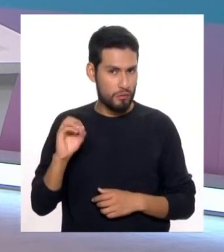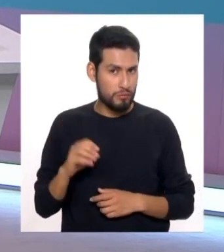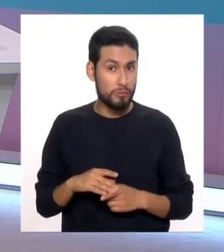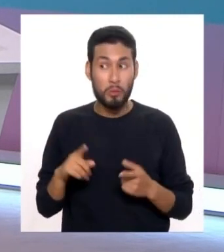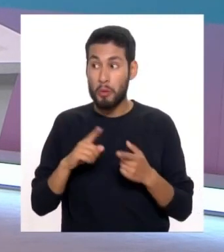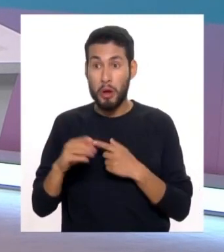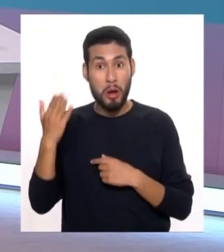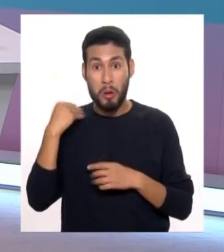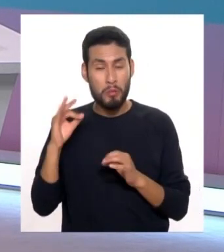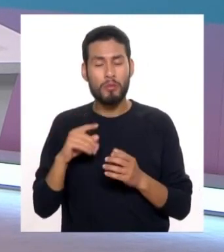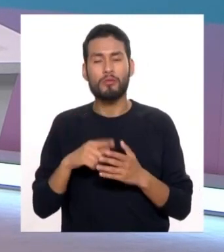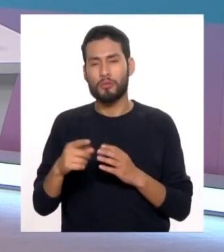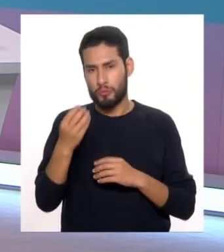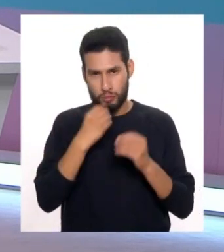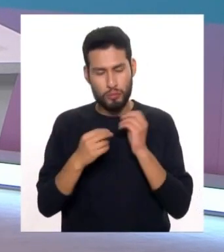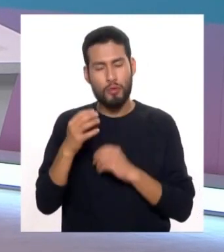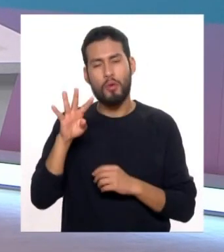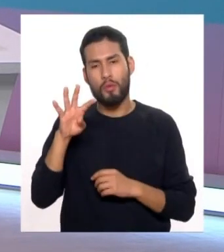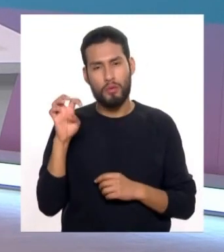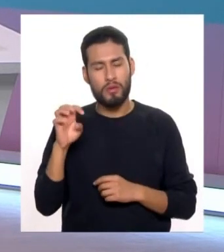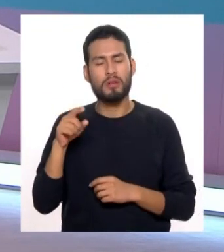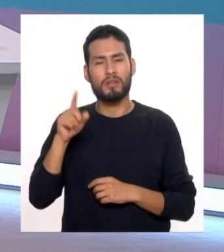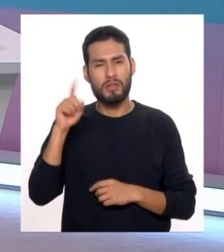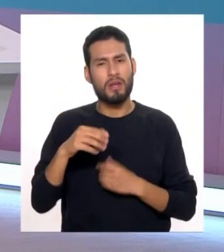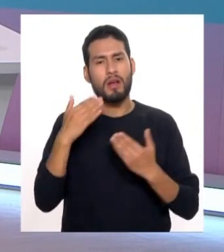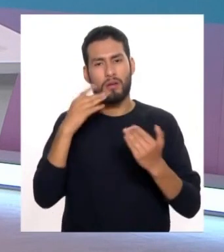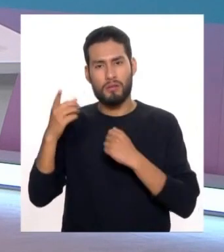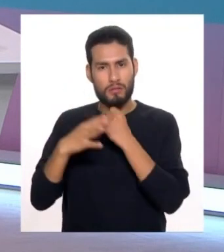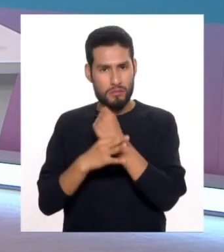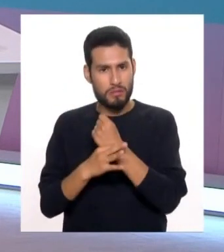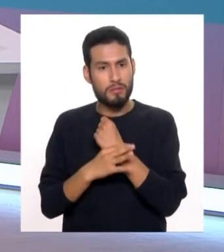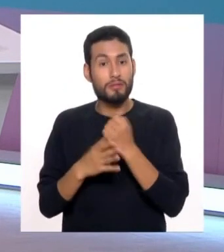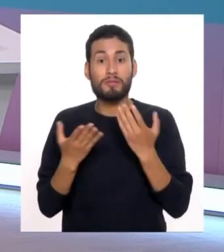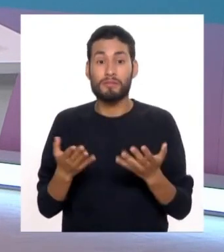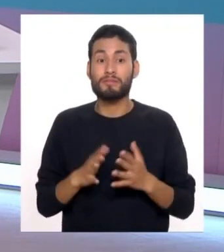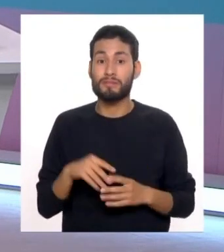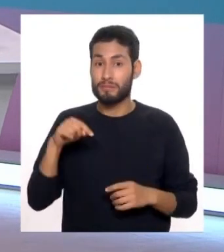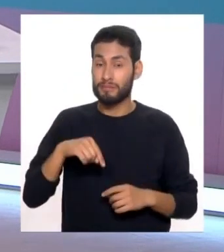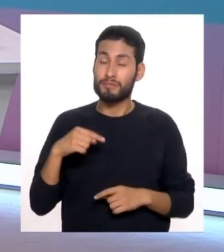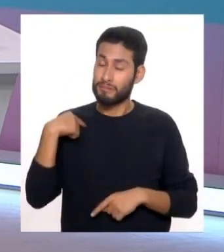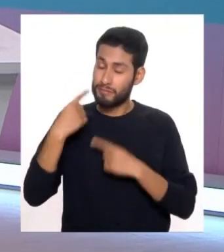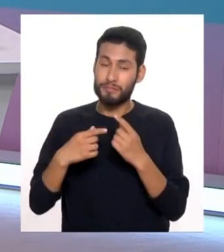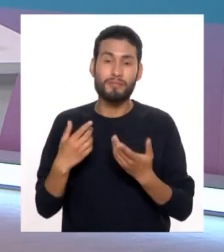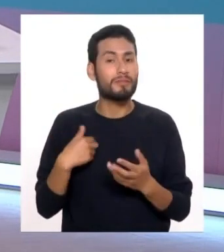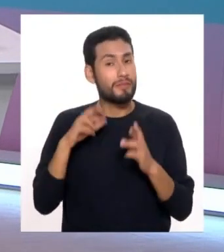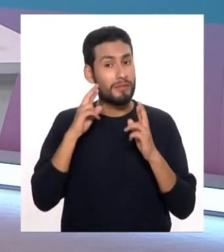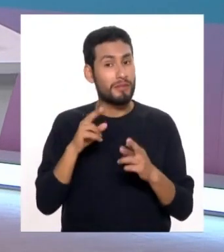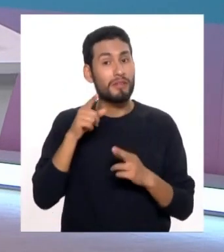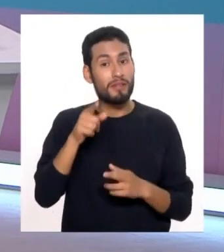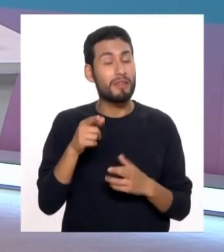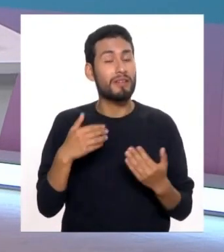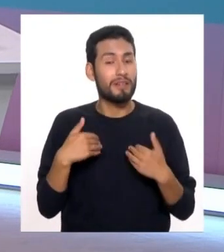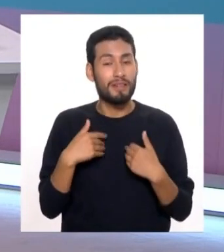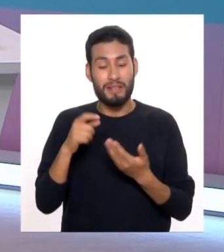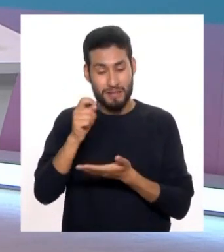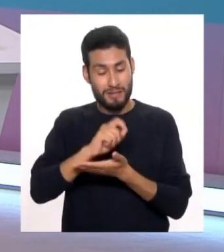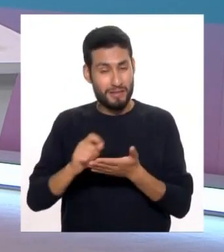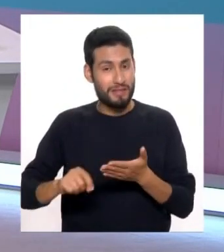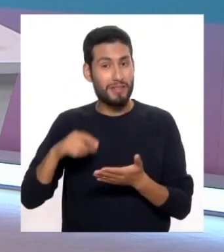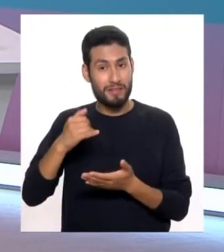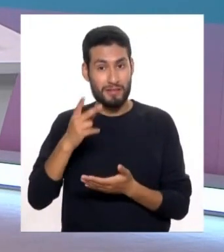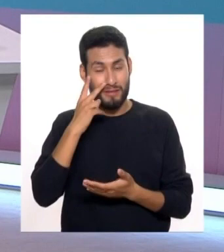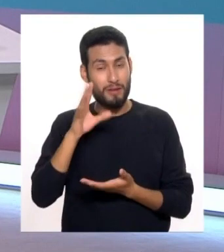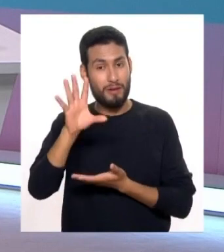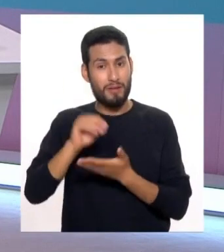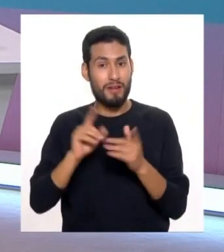pues toma 400. Eso lo tienes que hablar con tu médico. Y por supuesto, como cada día, espero que tengas lápiz y papel